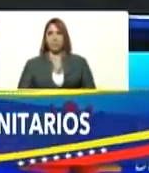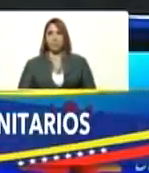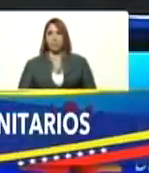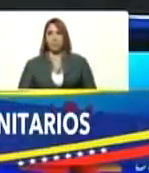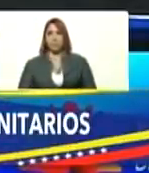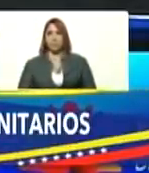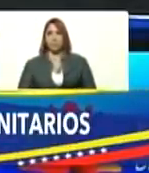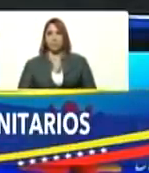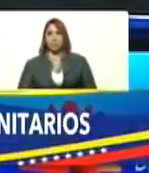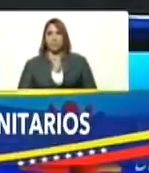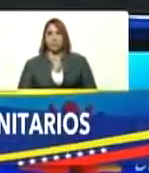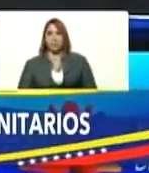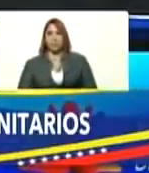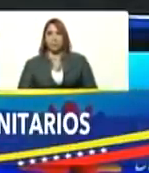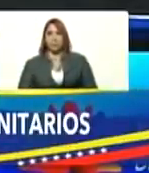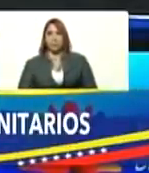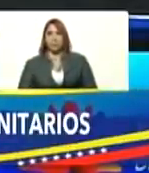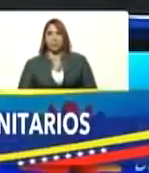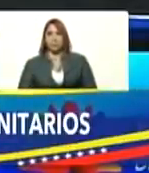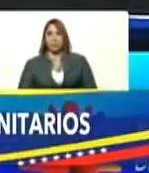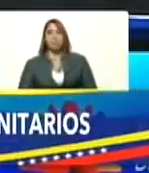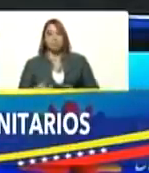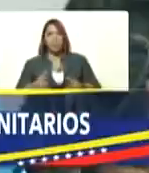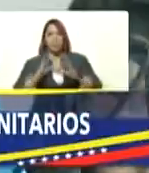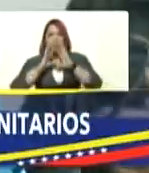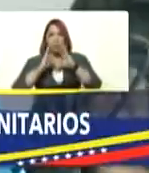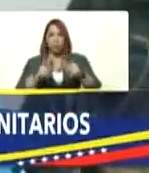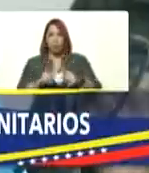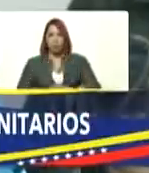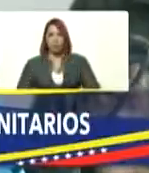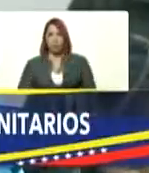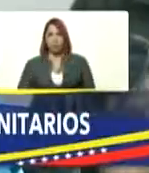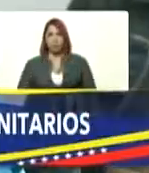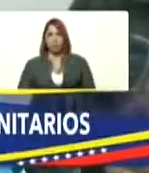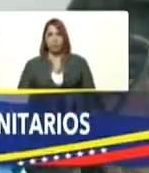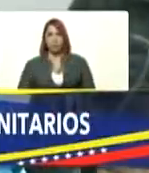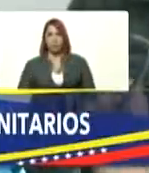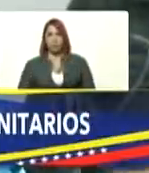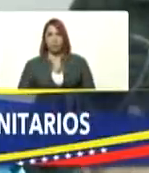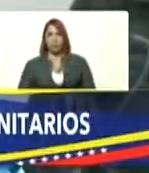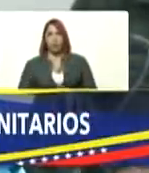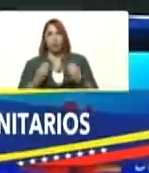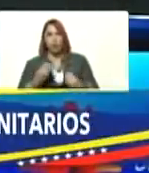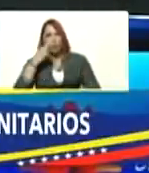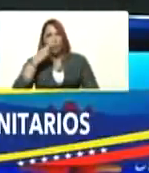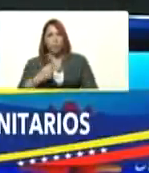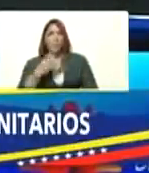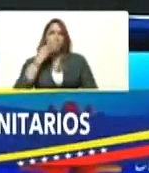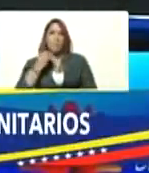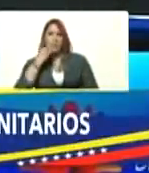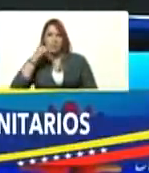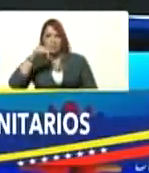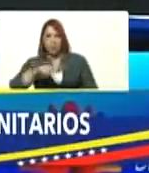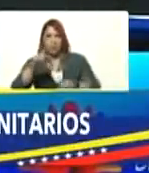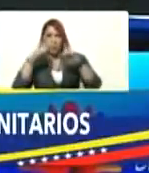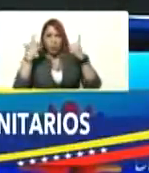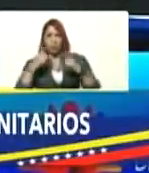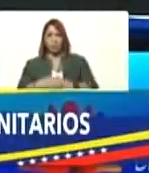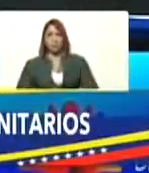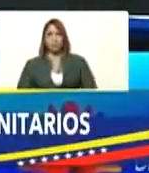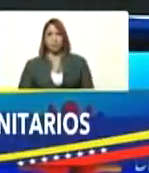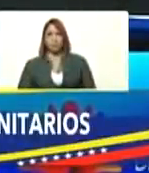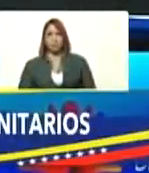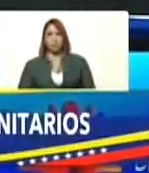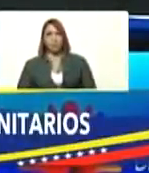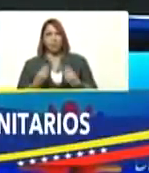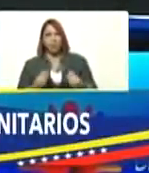de Caracas. Permíteme estos comentarios, Carmen. ¿Cómo ves esta experiencia aquí en La Guaira?